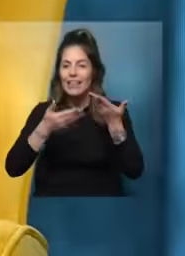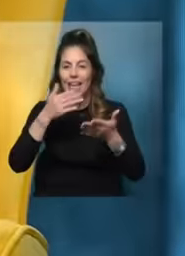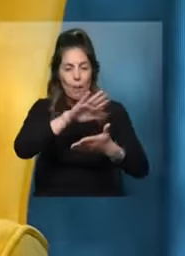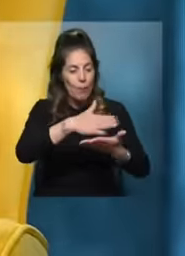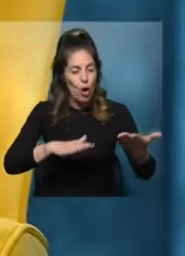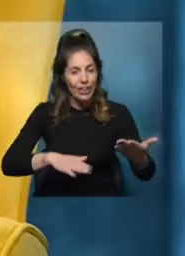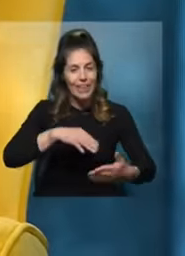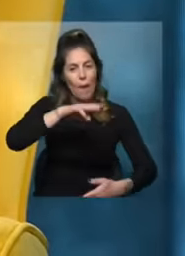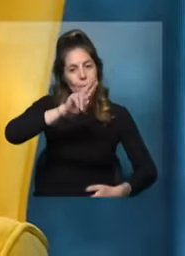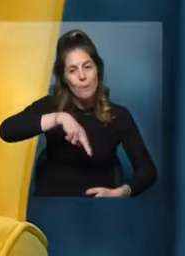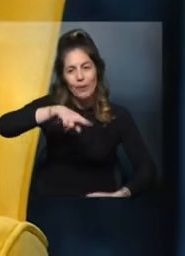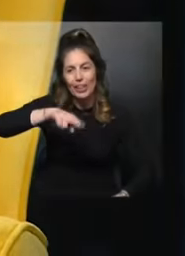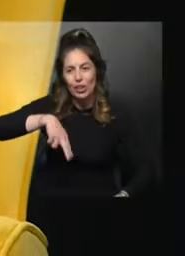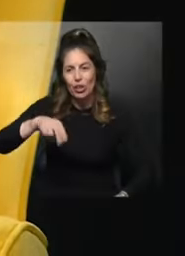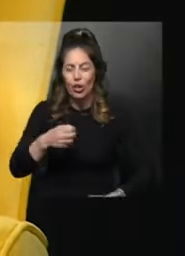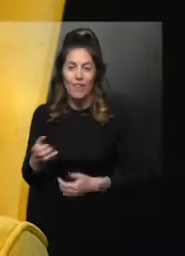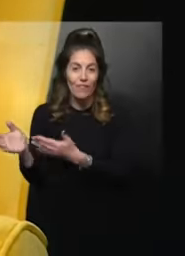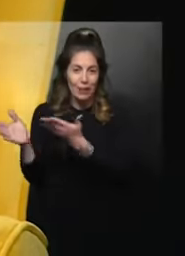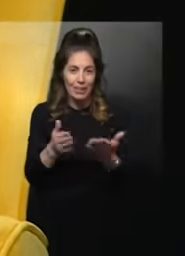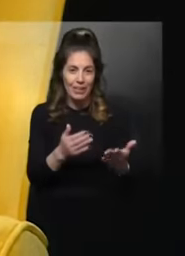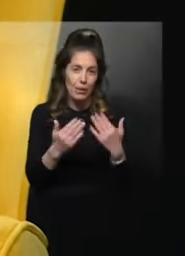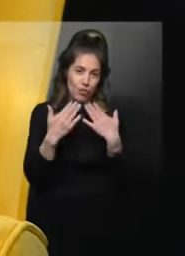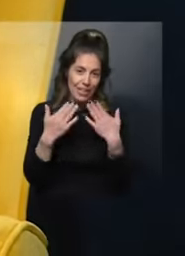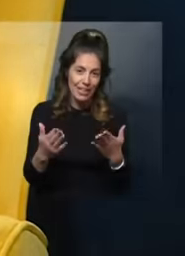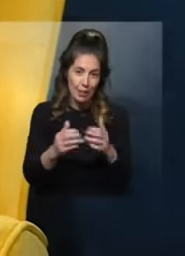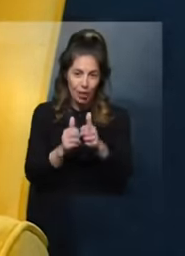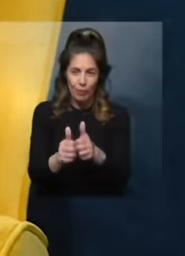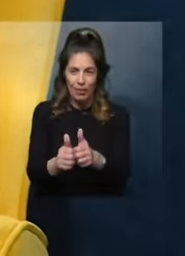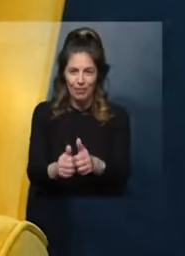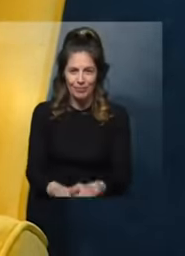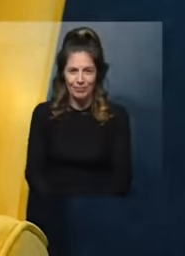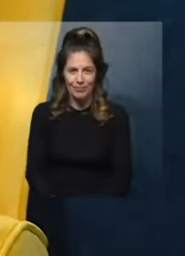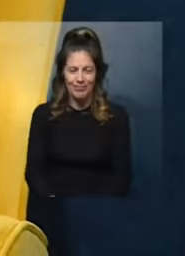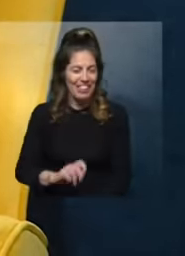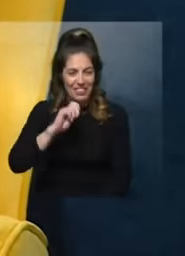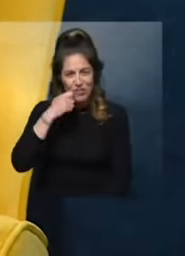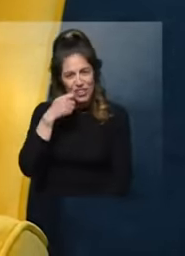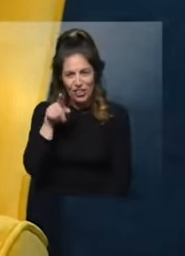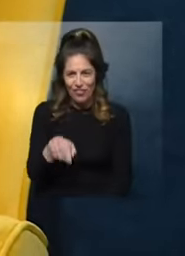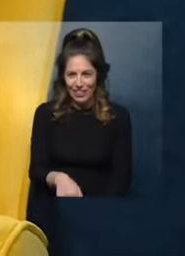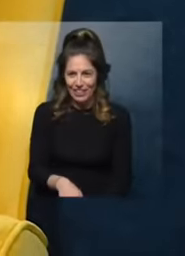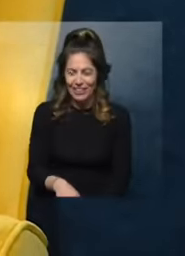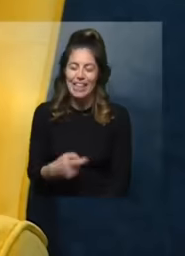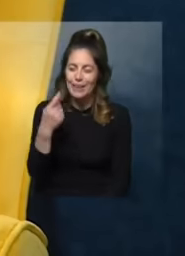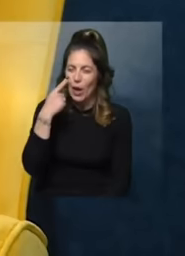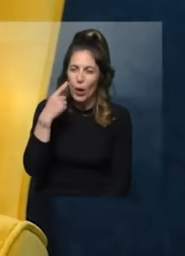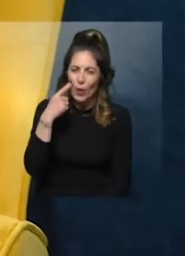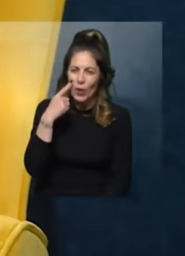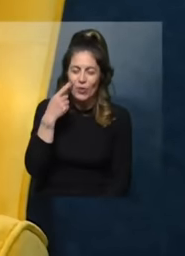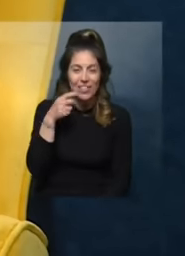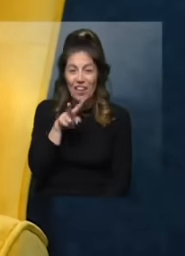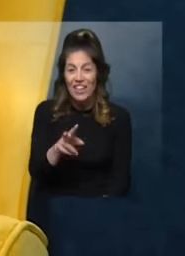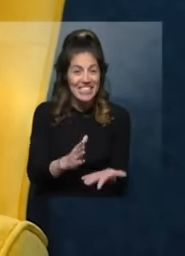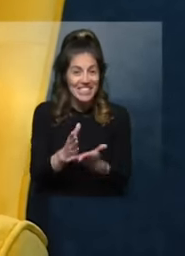y pintora. Bienvenida, Vera, gracias por acompañarnos. Muchas gracias. Divino venir. Bueno. Uno te conoce siempre por la